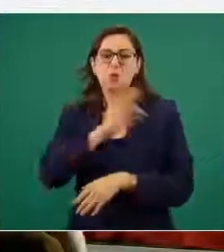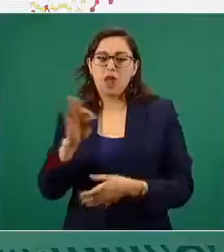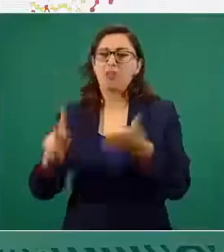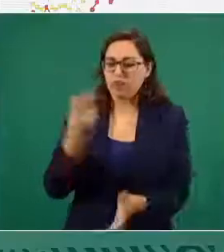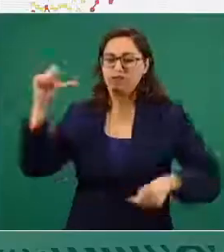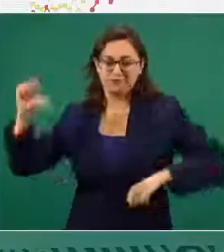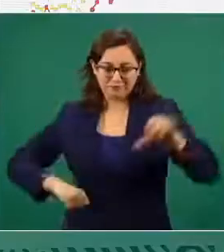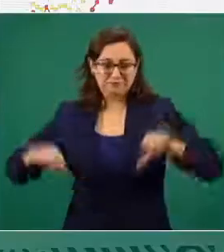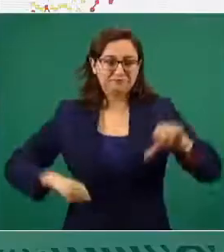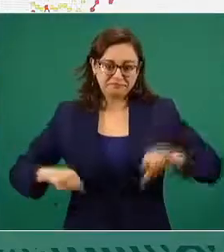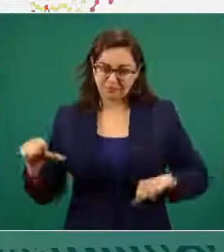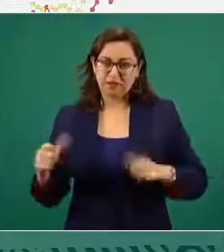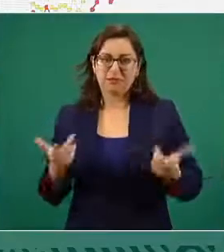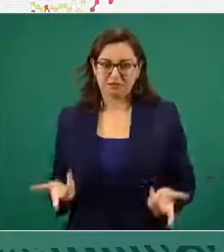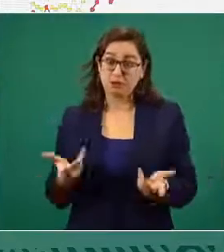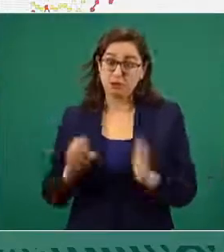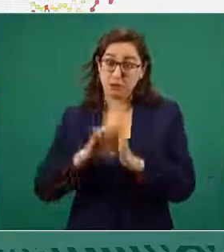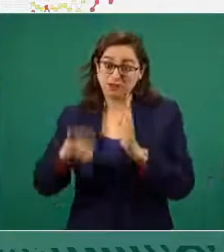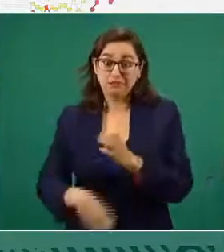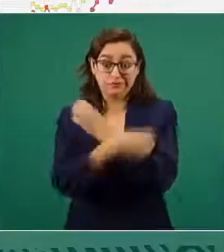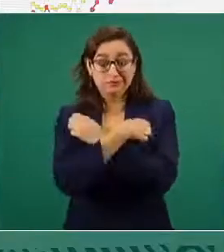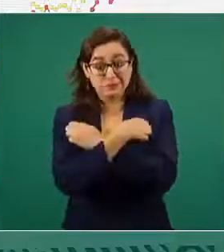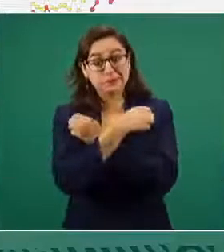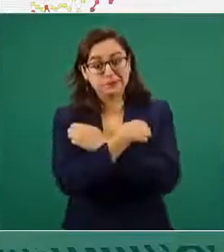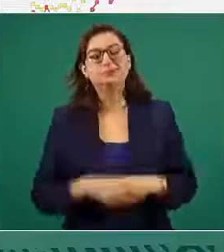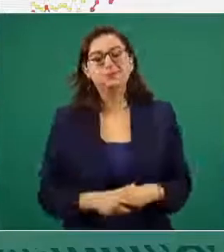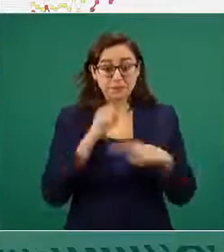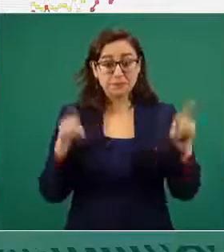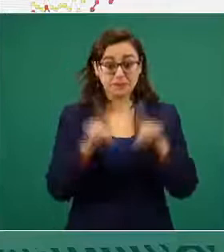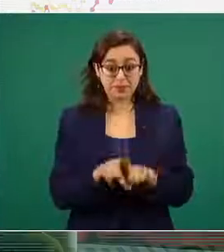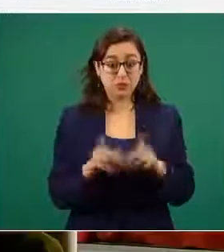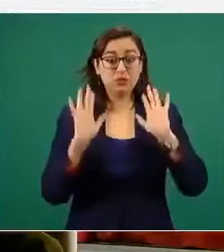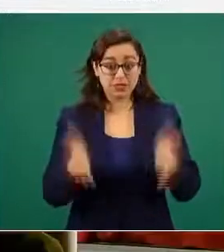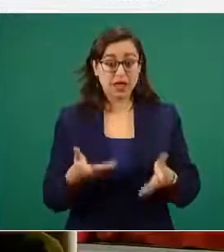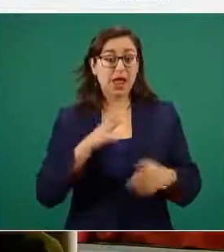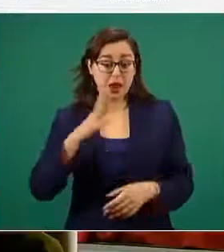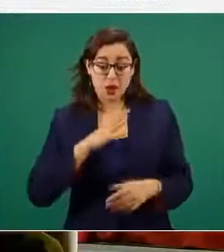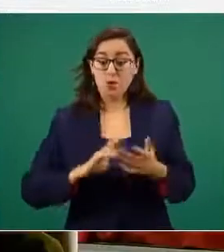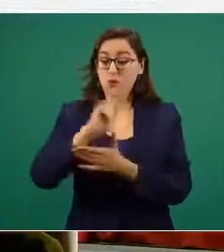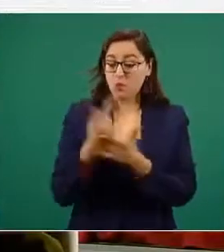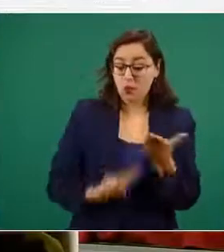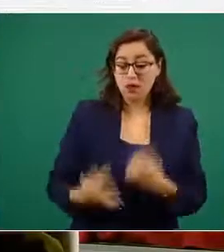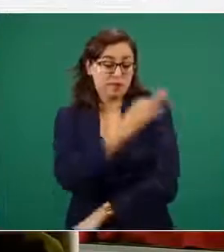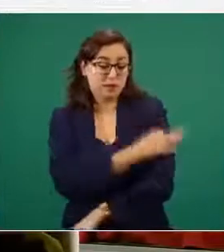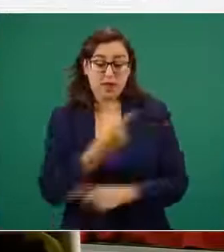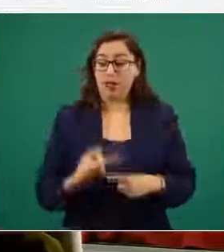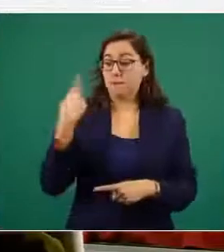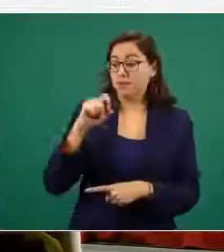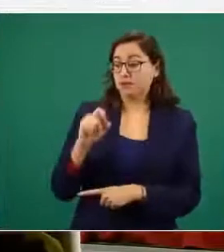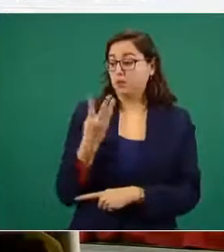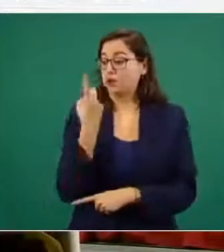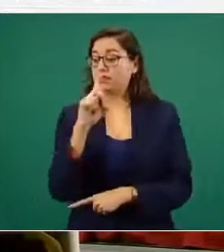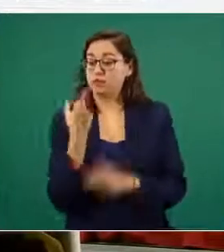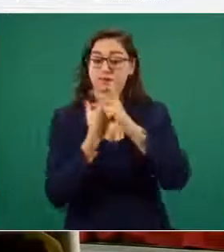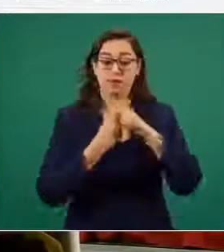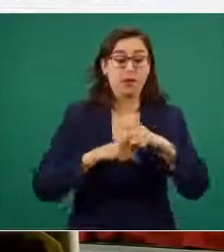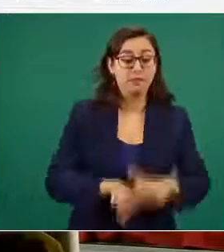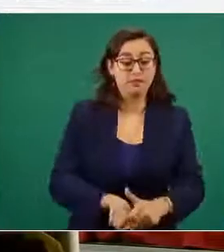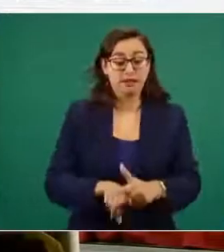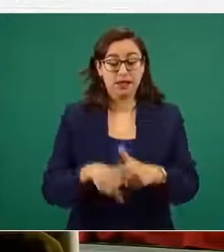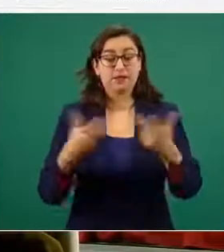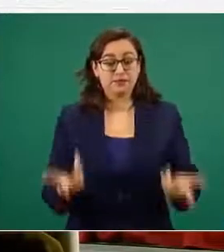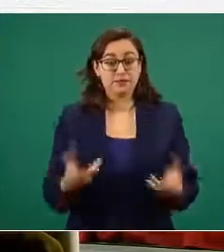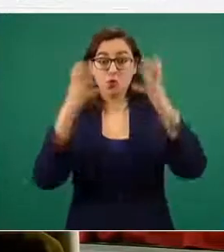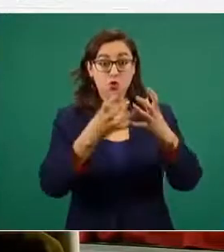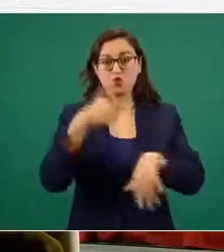actividades muy sustantivas para la sociedad, como el sector educativo. Un programa de vacunación que arrancó el 24 de diciembre, fuimos de los primeros países del mundo, los primeros 10 países del mundo en arrancar la vacunación, el